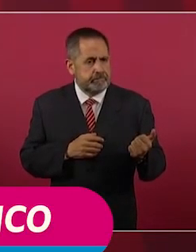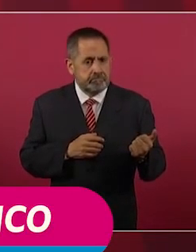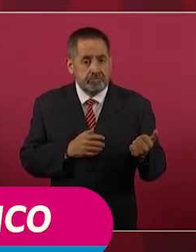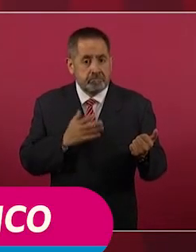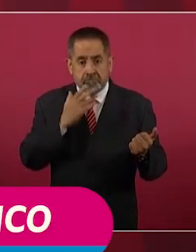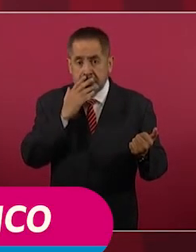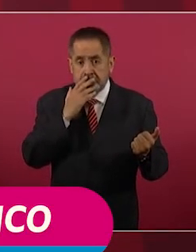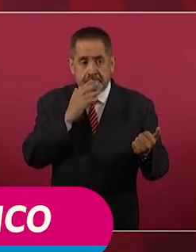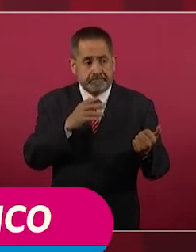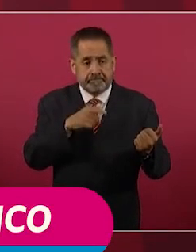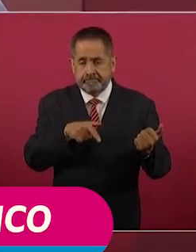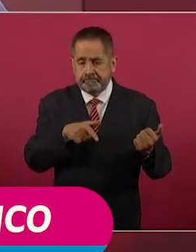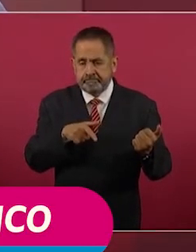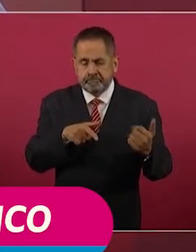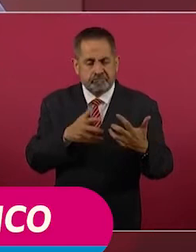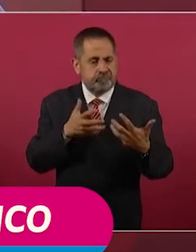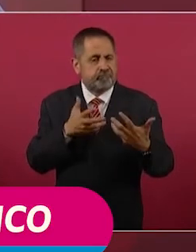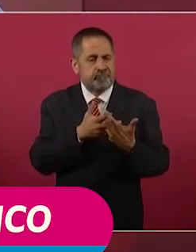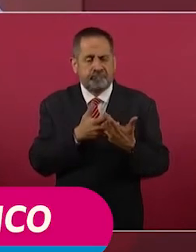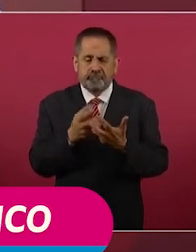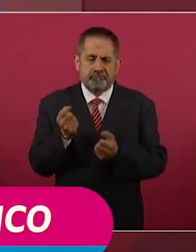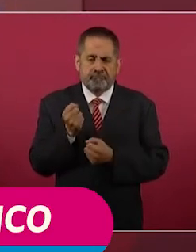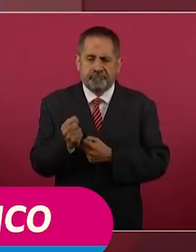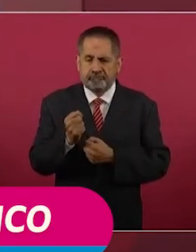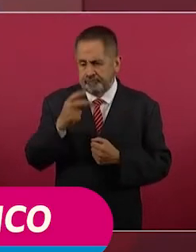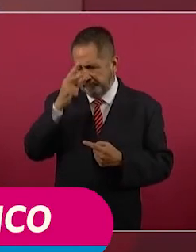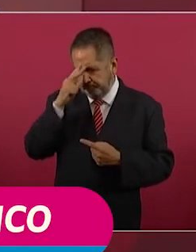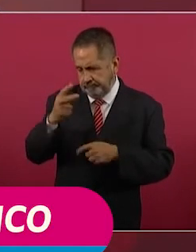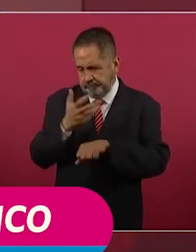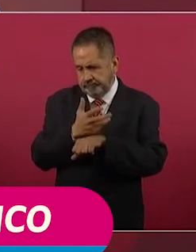muy consolidada.